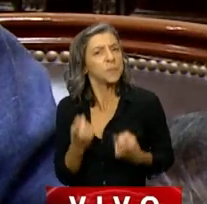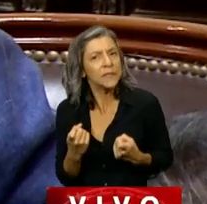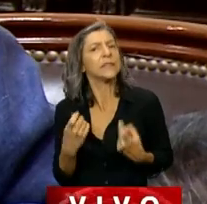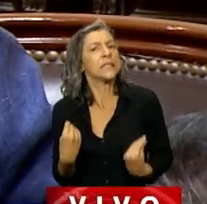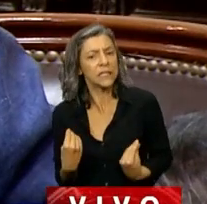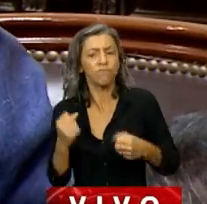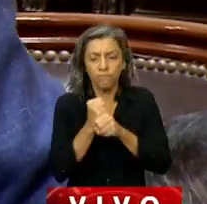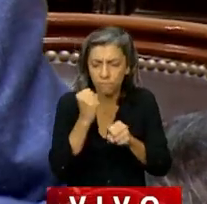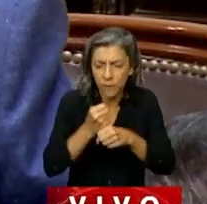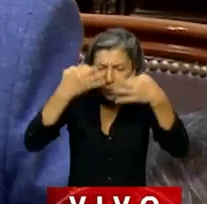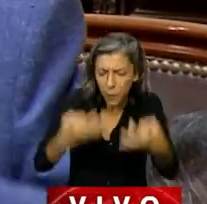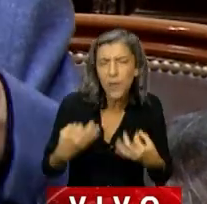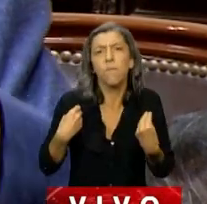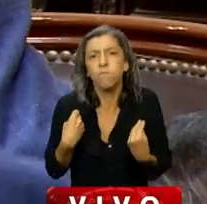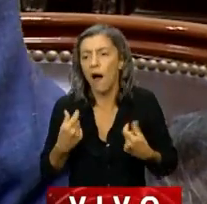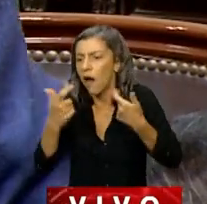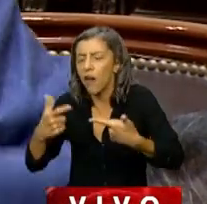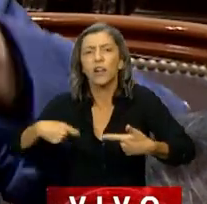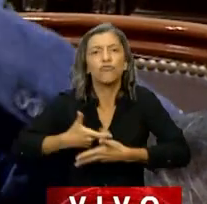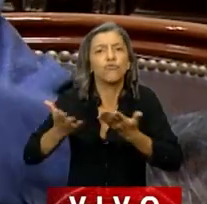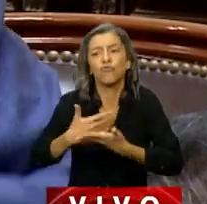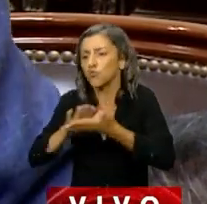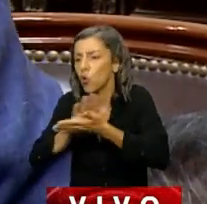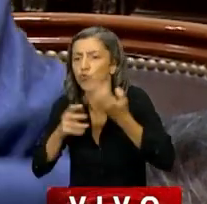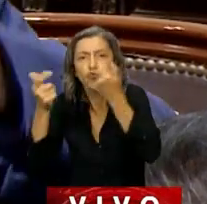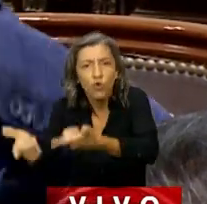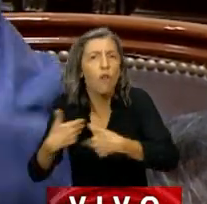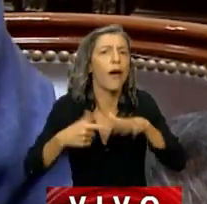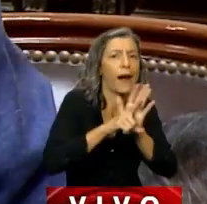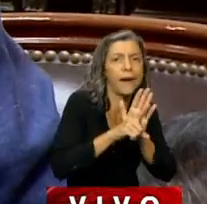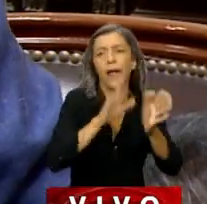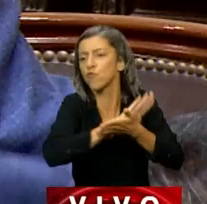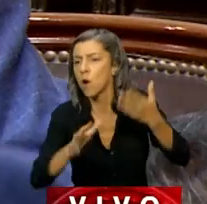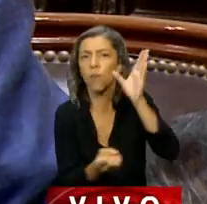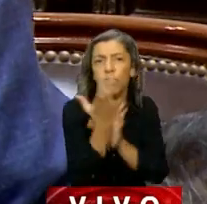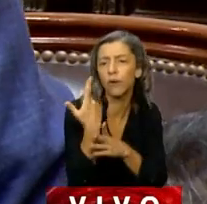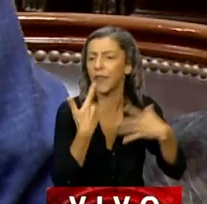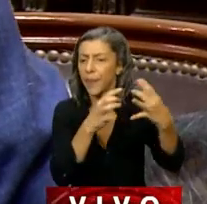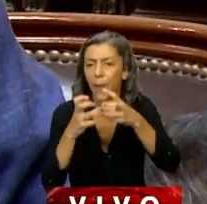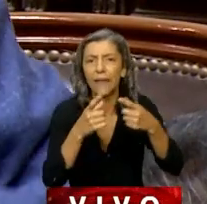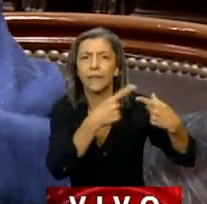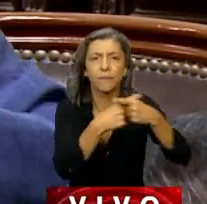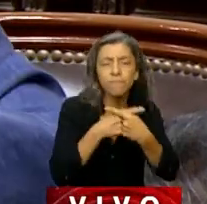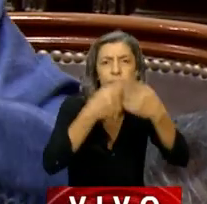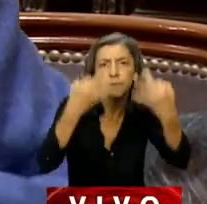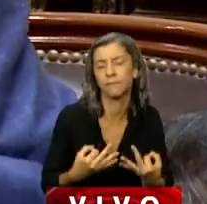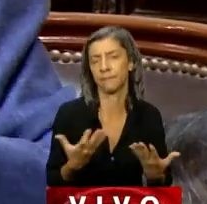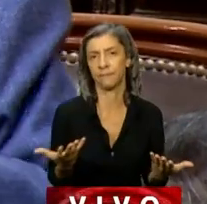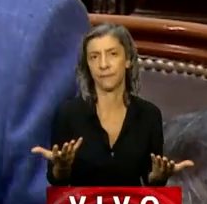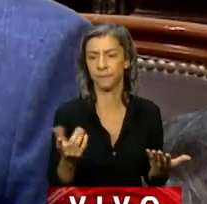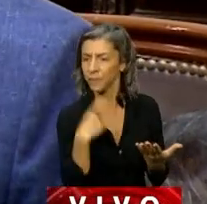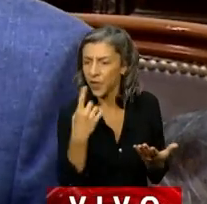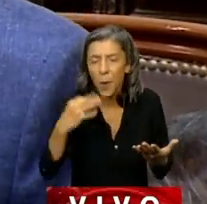las circunstancias y pueda trabajar, pueda elaborar las leyes, pueda discutir, podamos finalmente salir